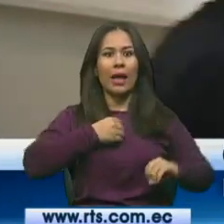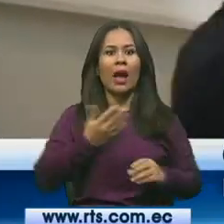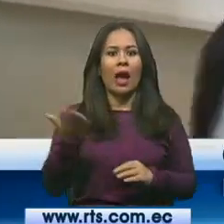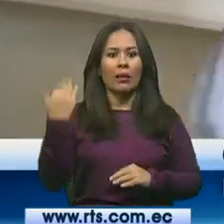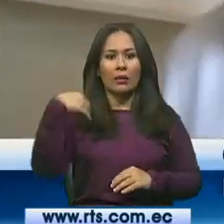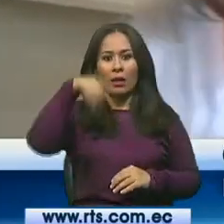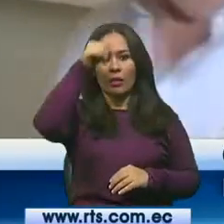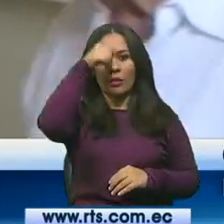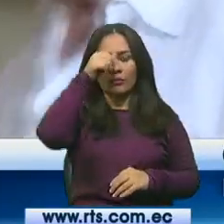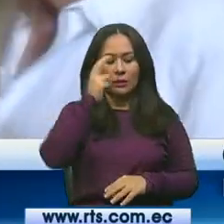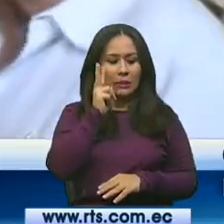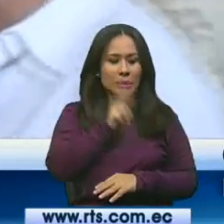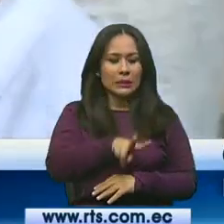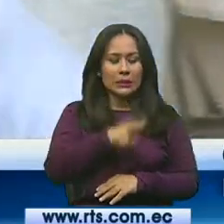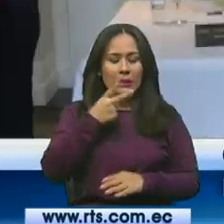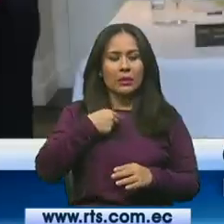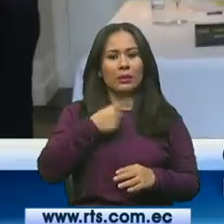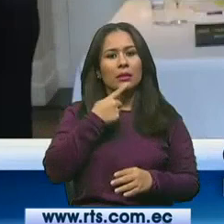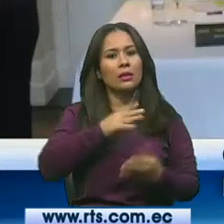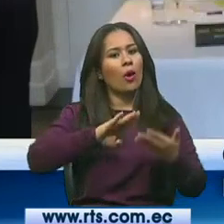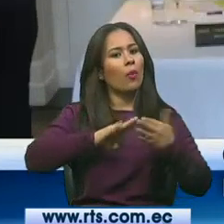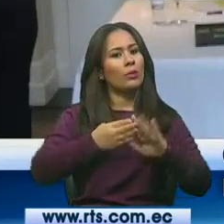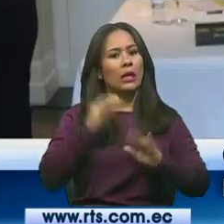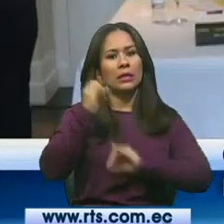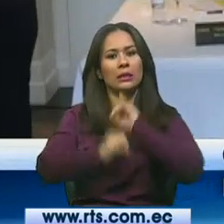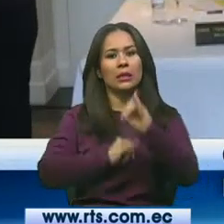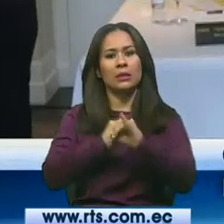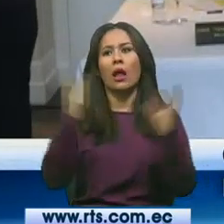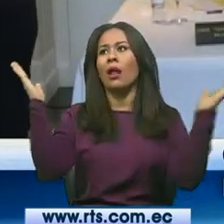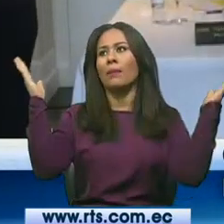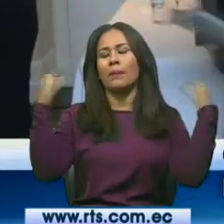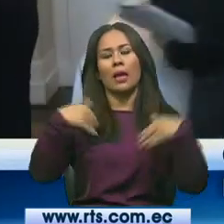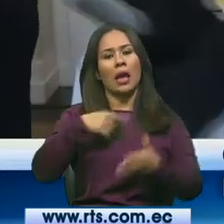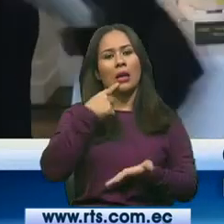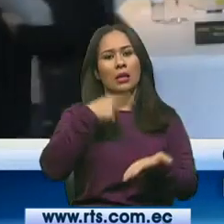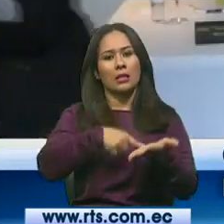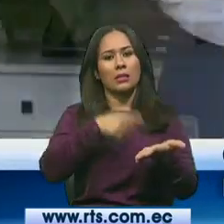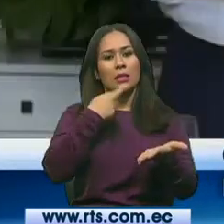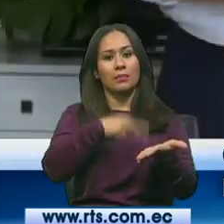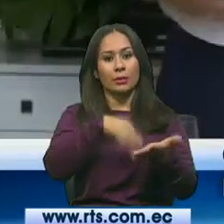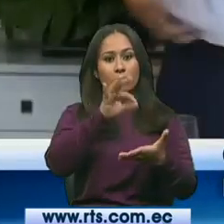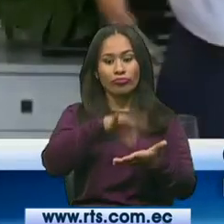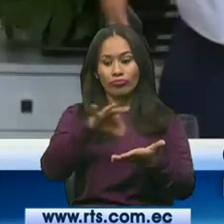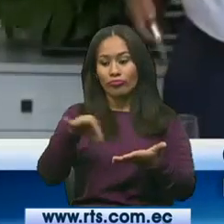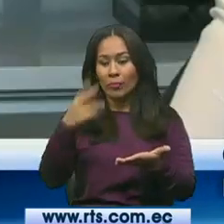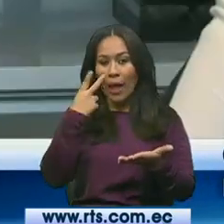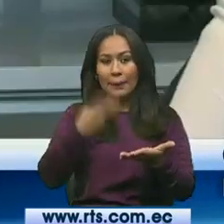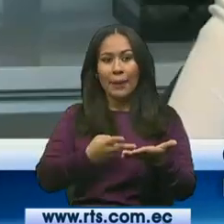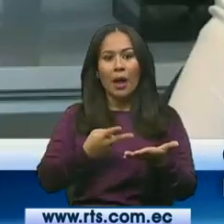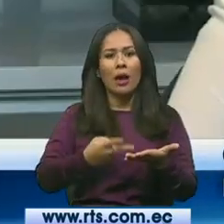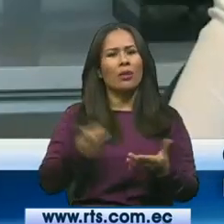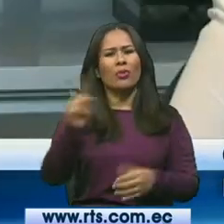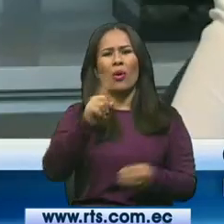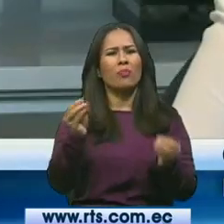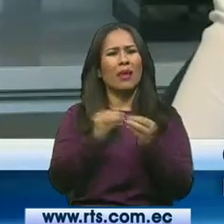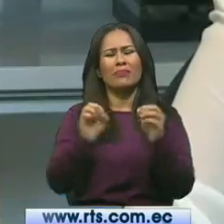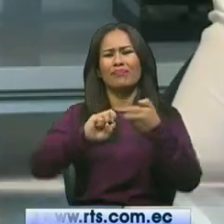domingo pidieron que la comunidad internacional avale los resultados para evitar más conflictos. En el